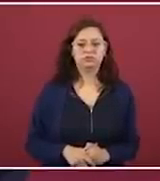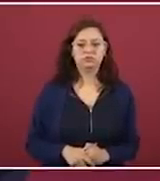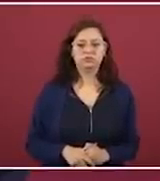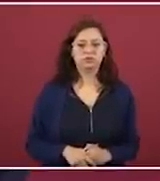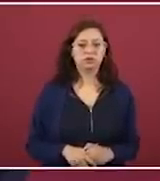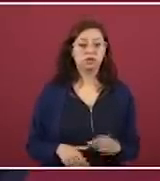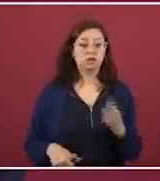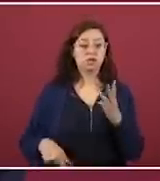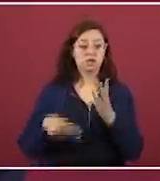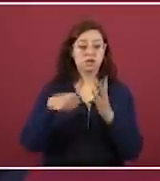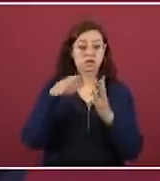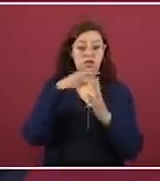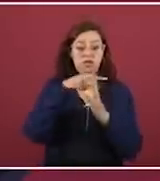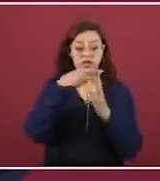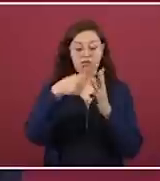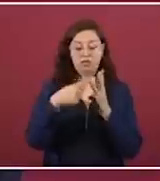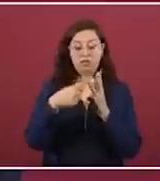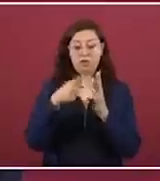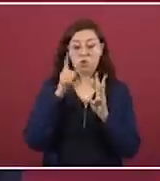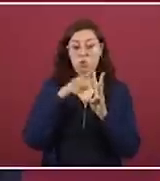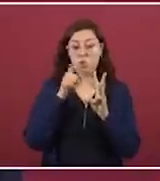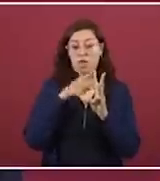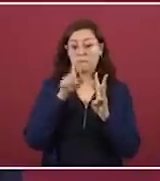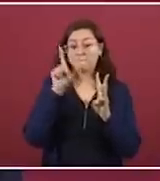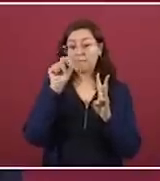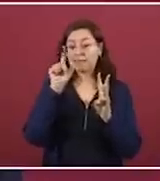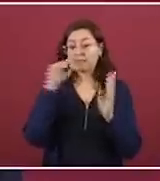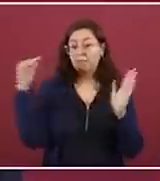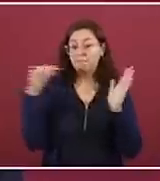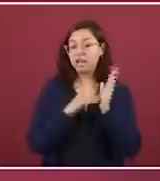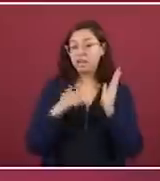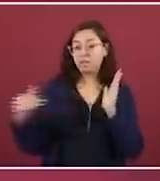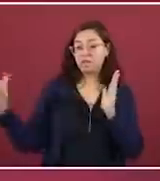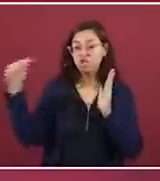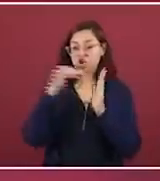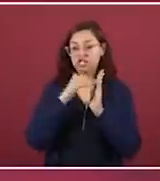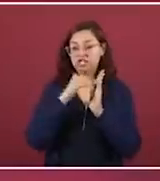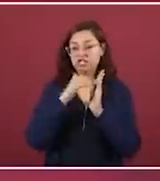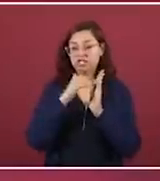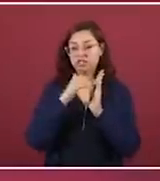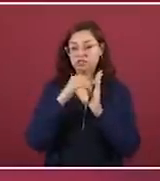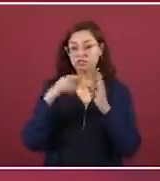cerca de 20 mil millones de las tres.